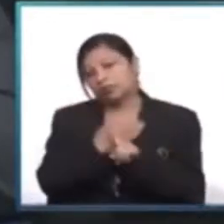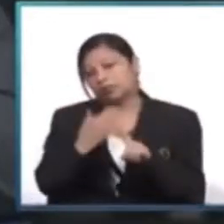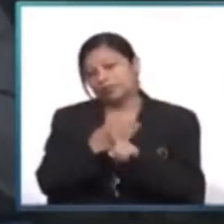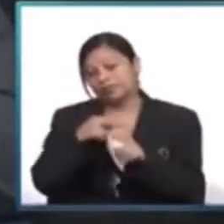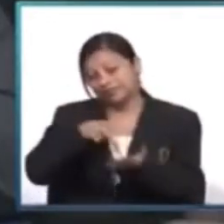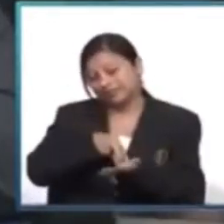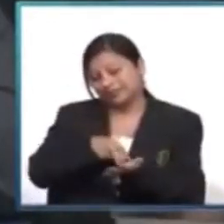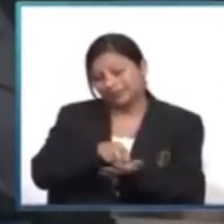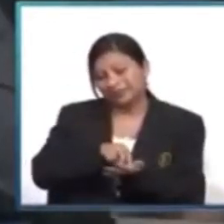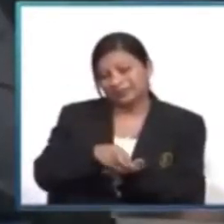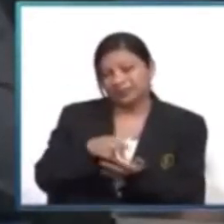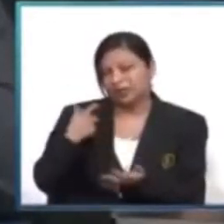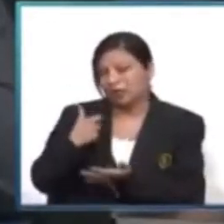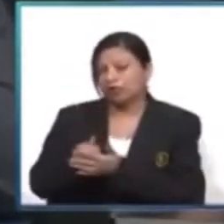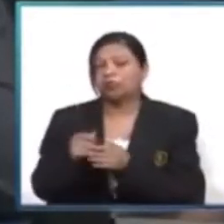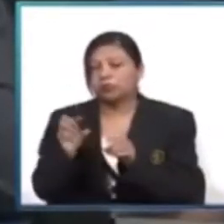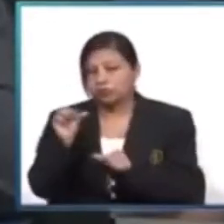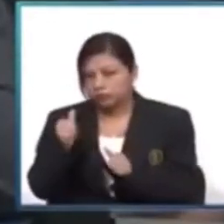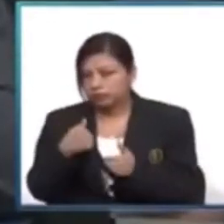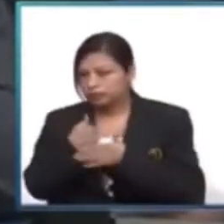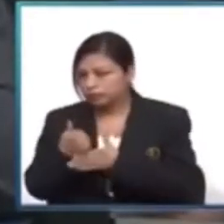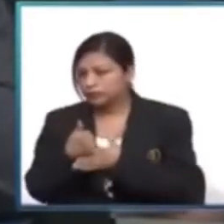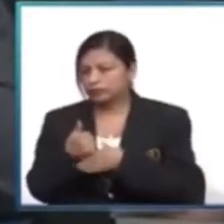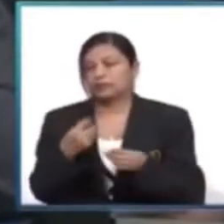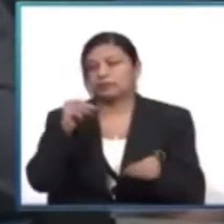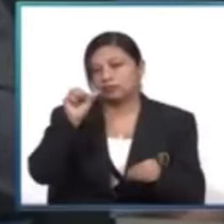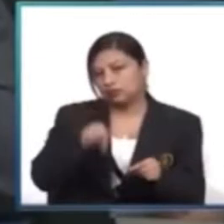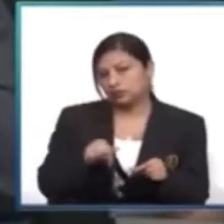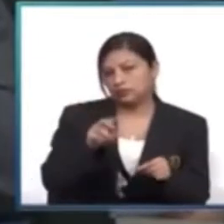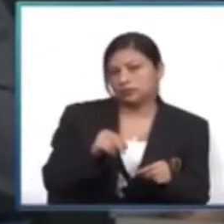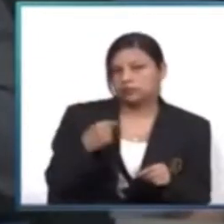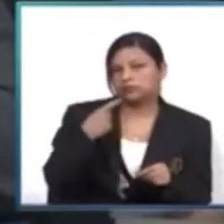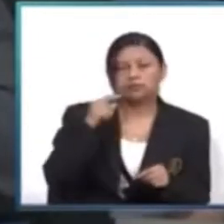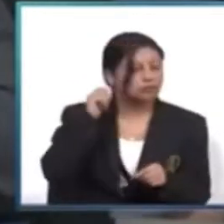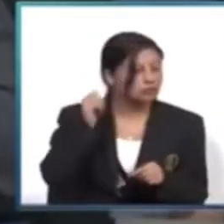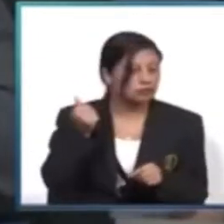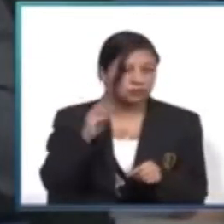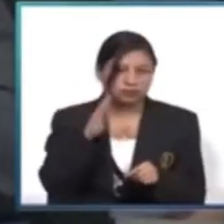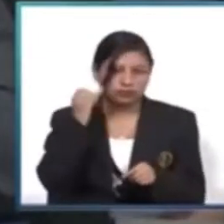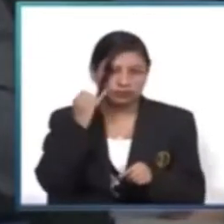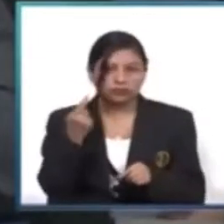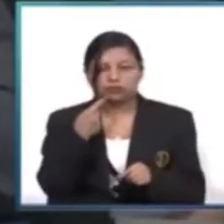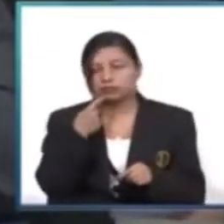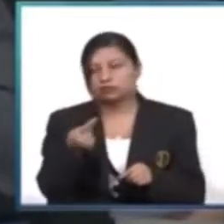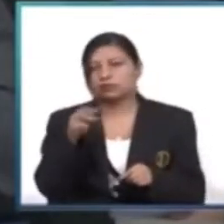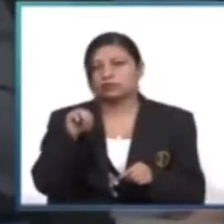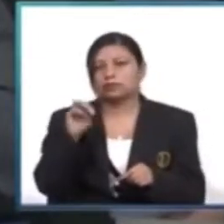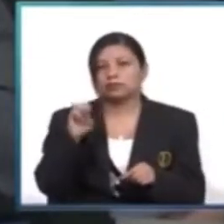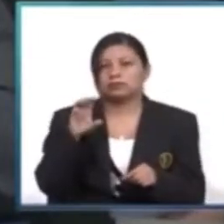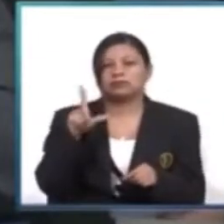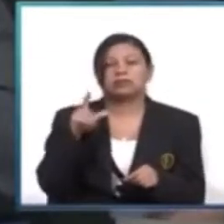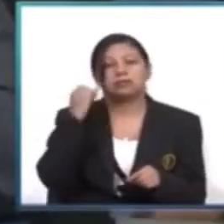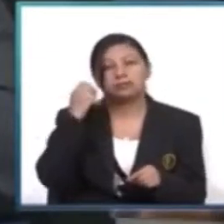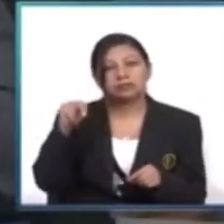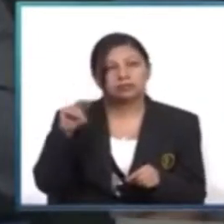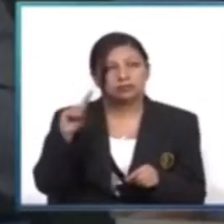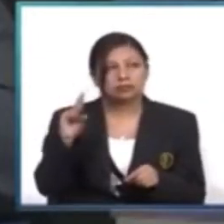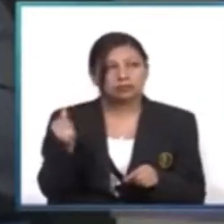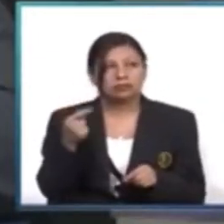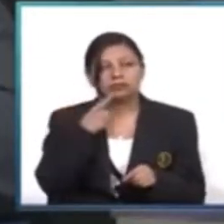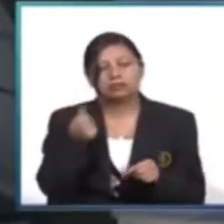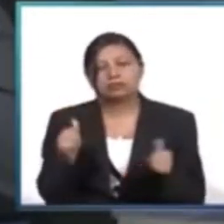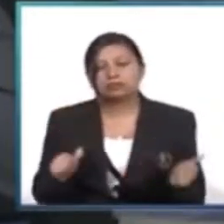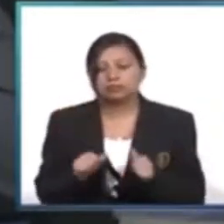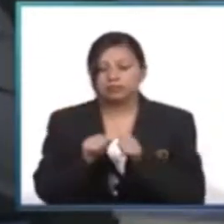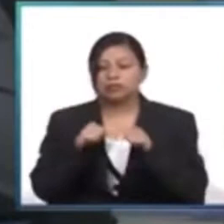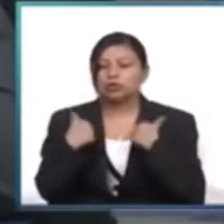un alto porcentaje. Sin embargo, esta asociación Gaby es de la Fundación Melinda y Bill Gates, tengo entendido, o está asociado